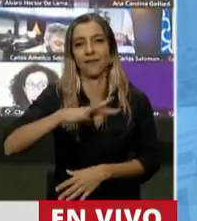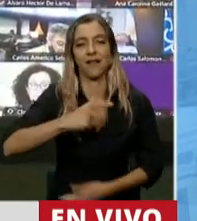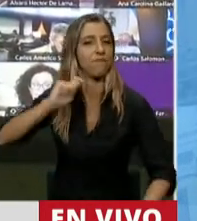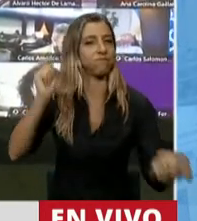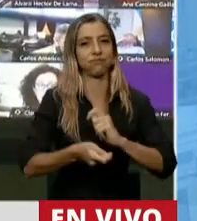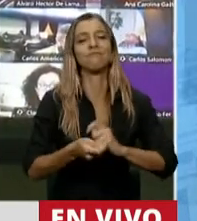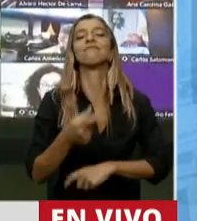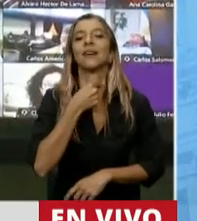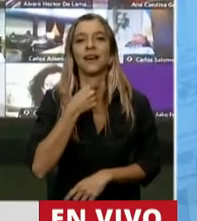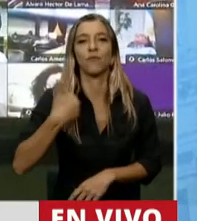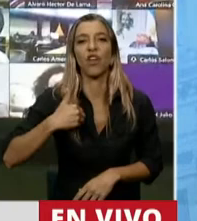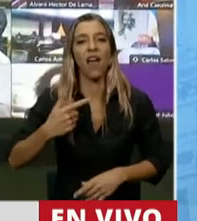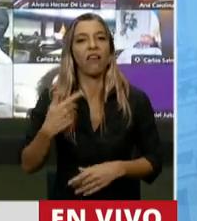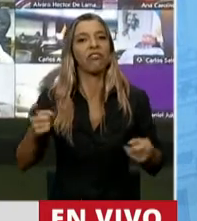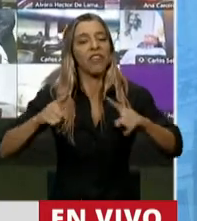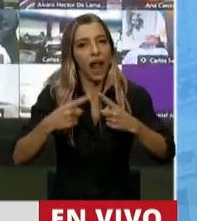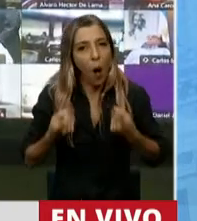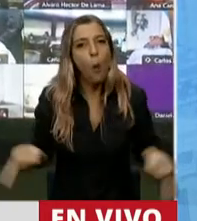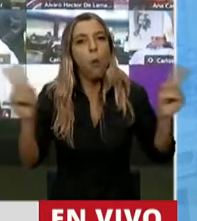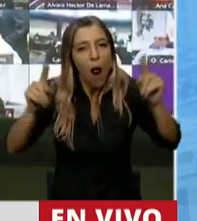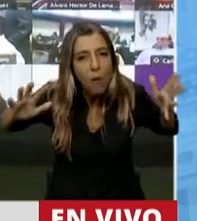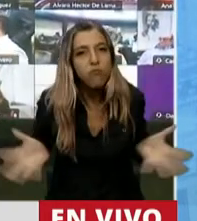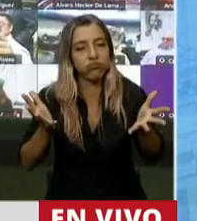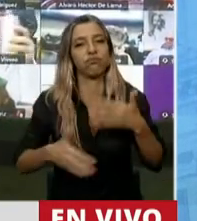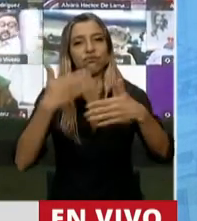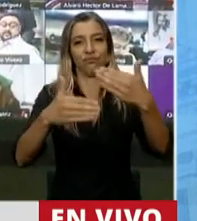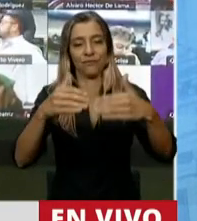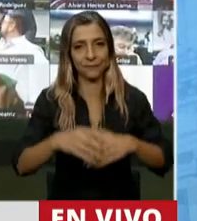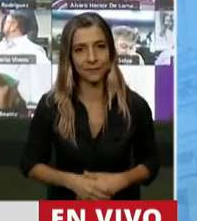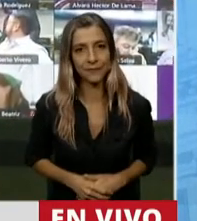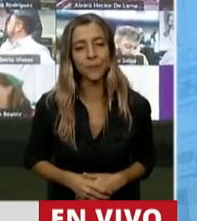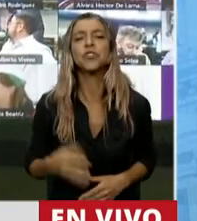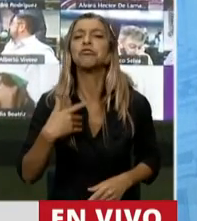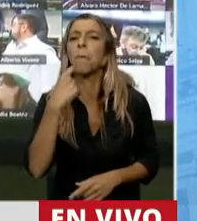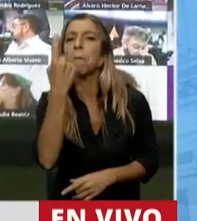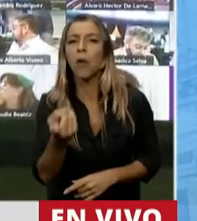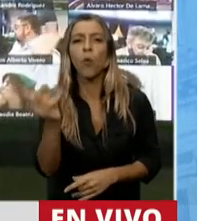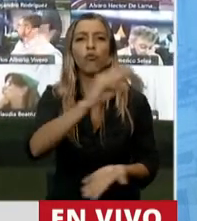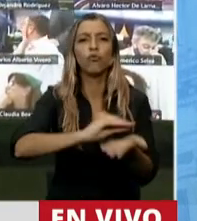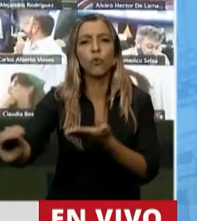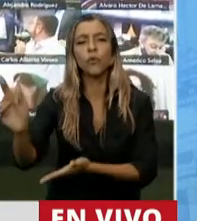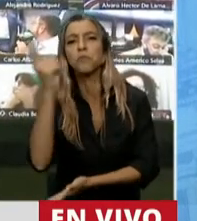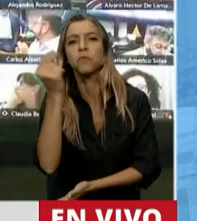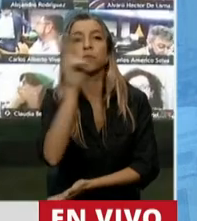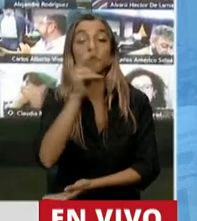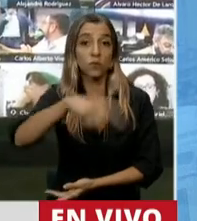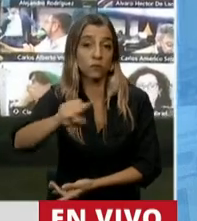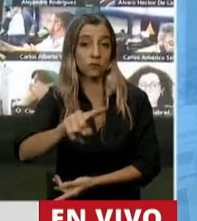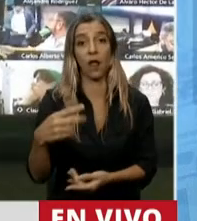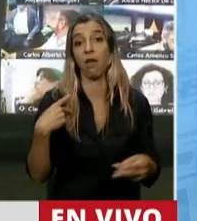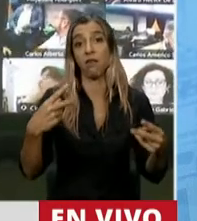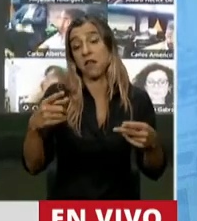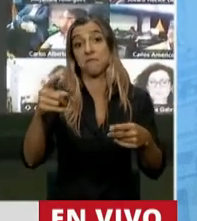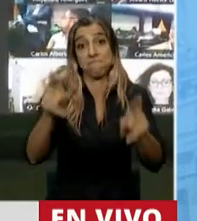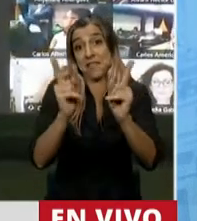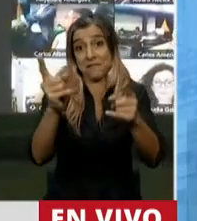poner a la Argentina de pie y para volver a vencer al tiempo. Yo le pregunto a los diputados, a las diputadas, a los que nos están mirando,